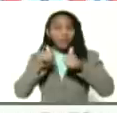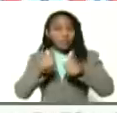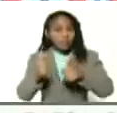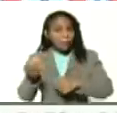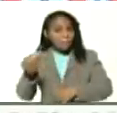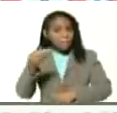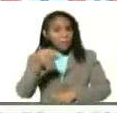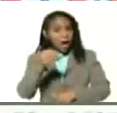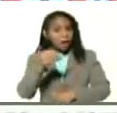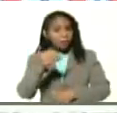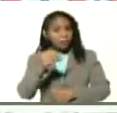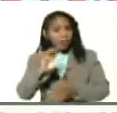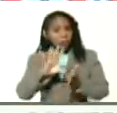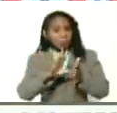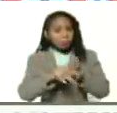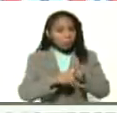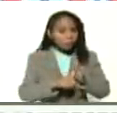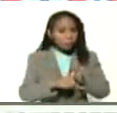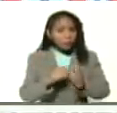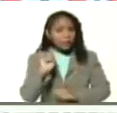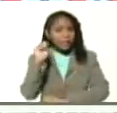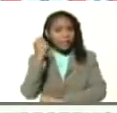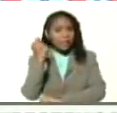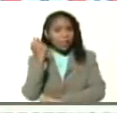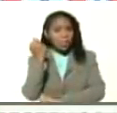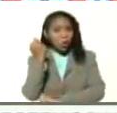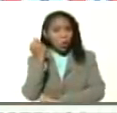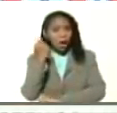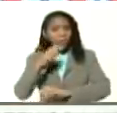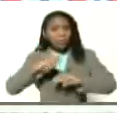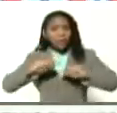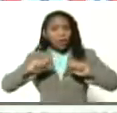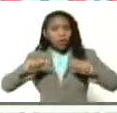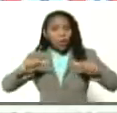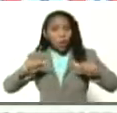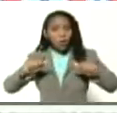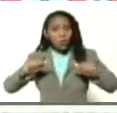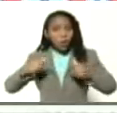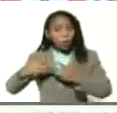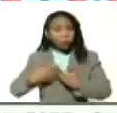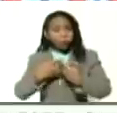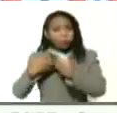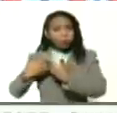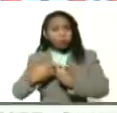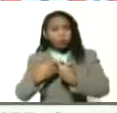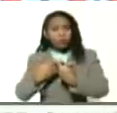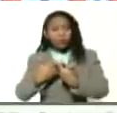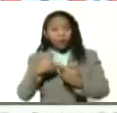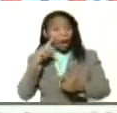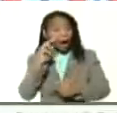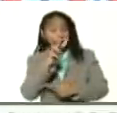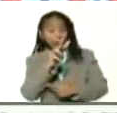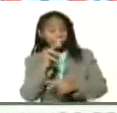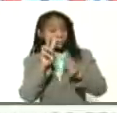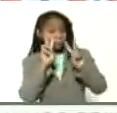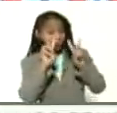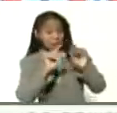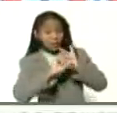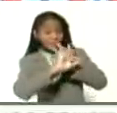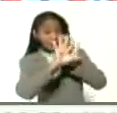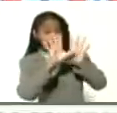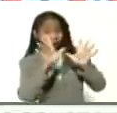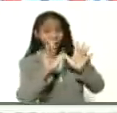el despojo de Citgo en territorio estadounidense, un vulgar robo. Es una